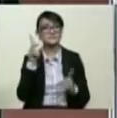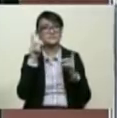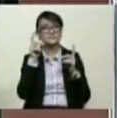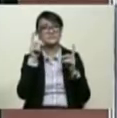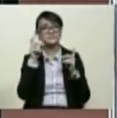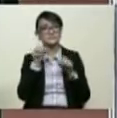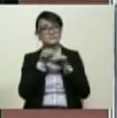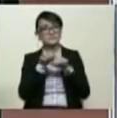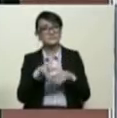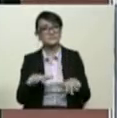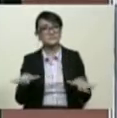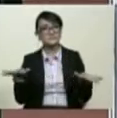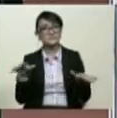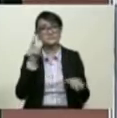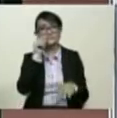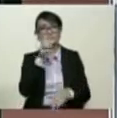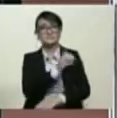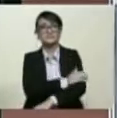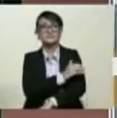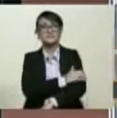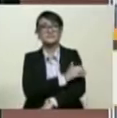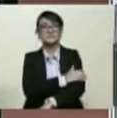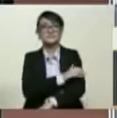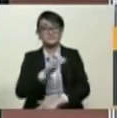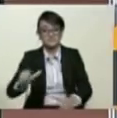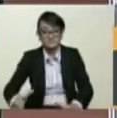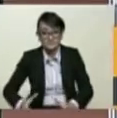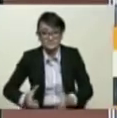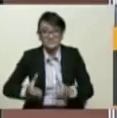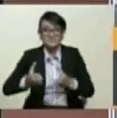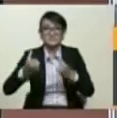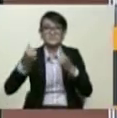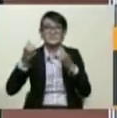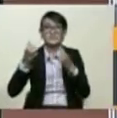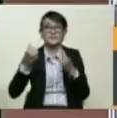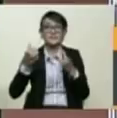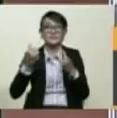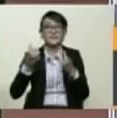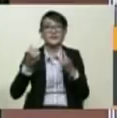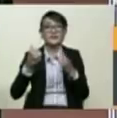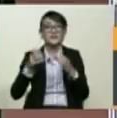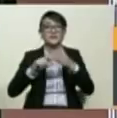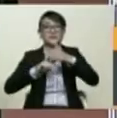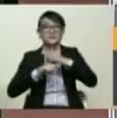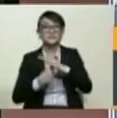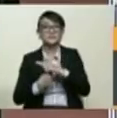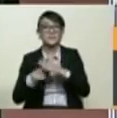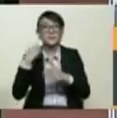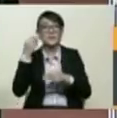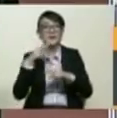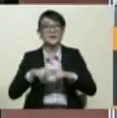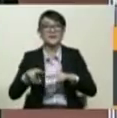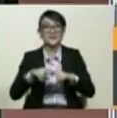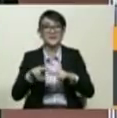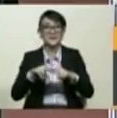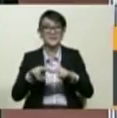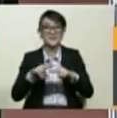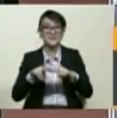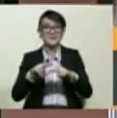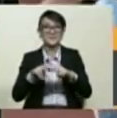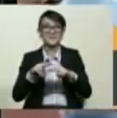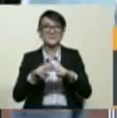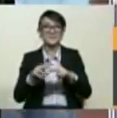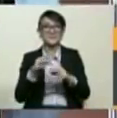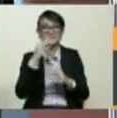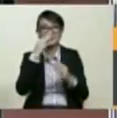hizo viral donde el señor Falcón estaba cargando a una persona de baja estatura creyendo que era un niño, y resulta que una persona era